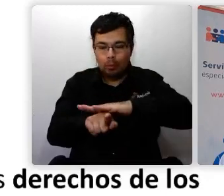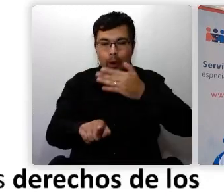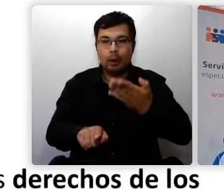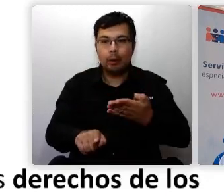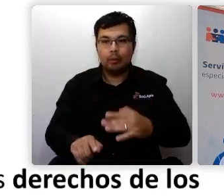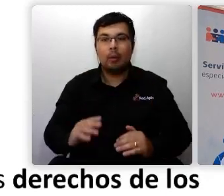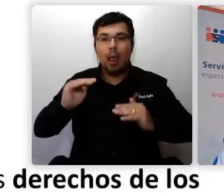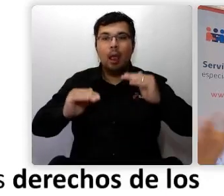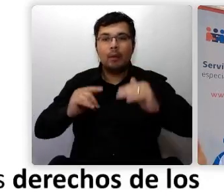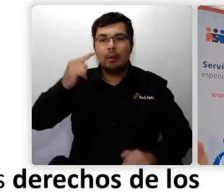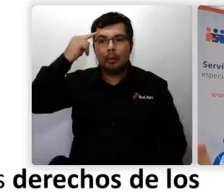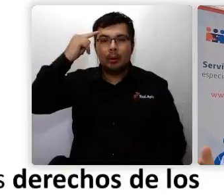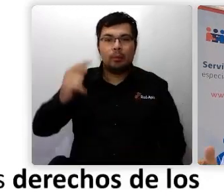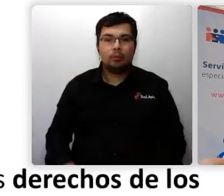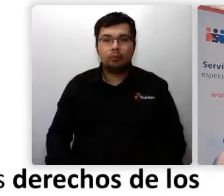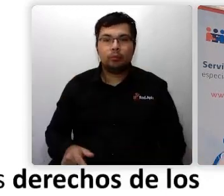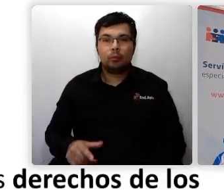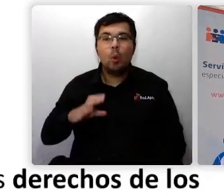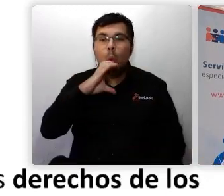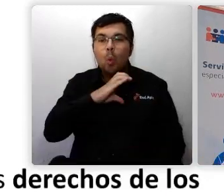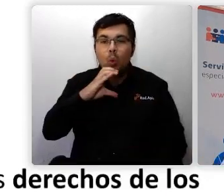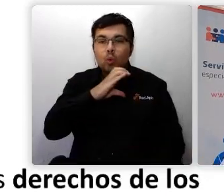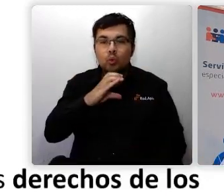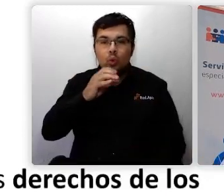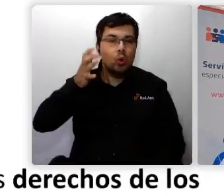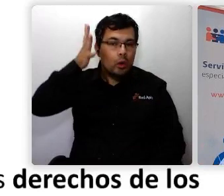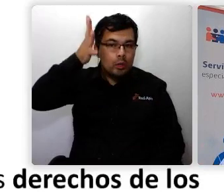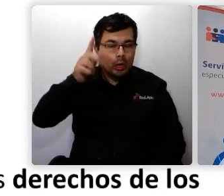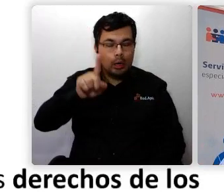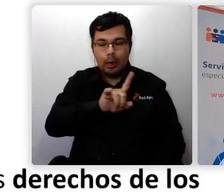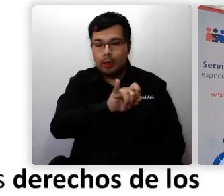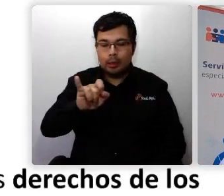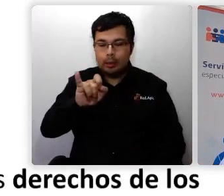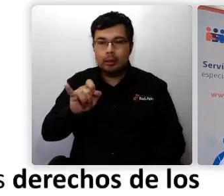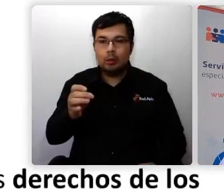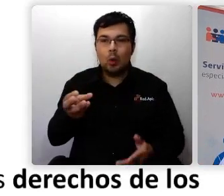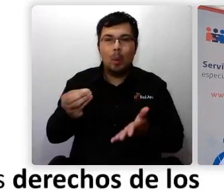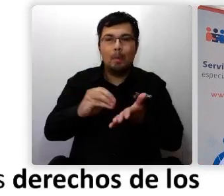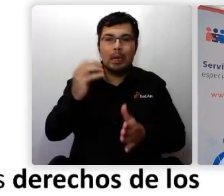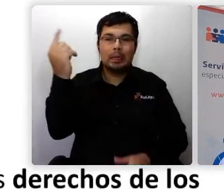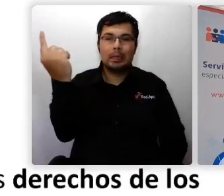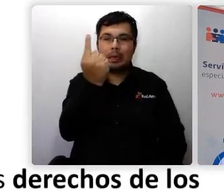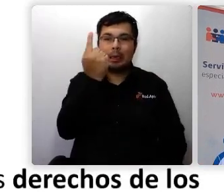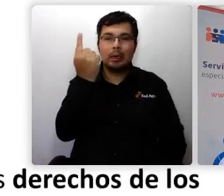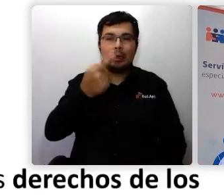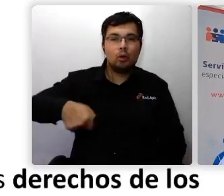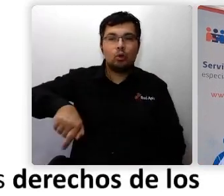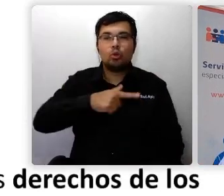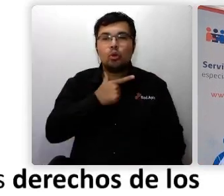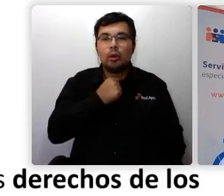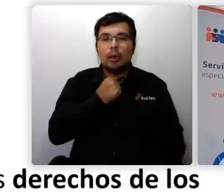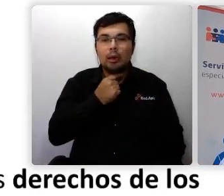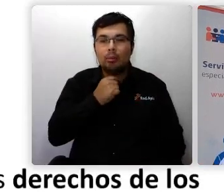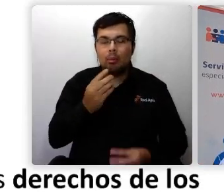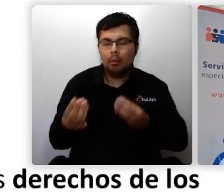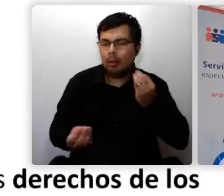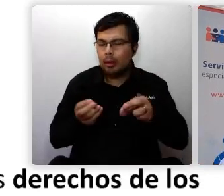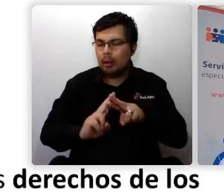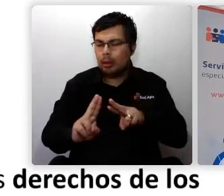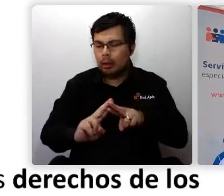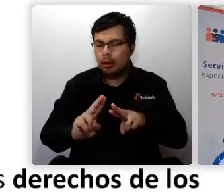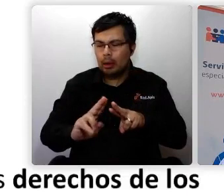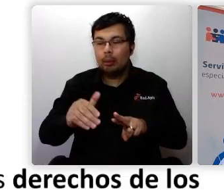son un poco más genéricos. Nosotros queremos irnos más al detalle, al callo de qué hacer para no tener problemas, qué hacer para que la